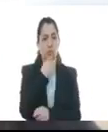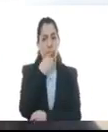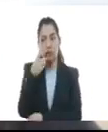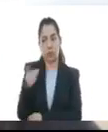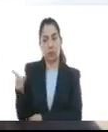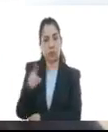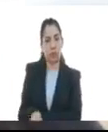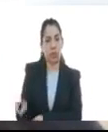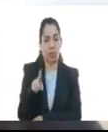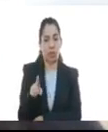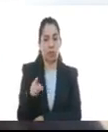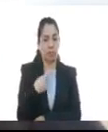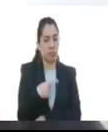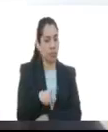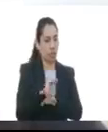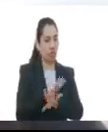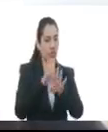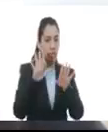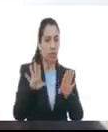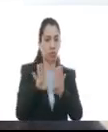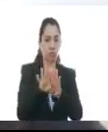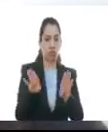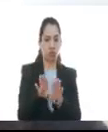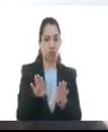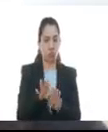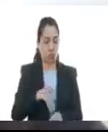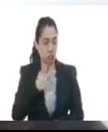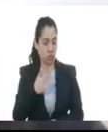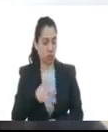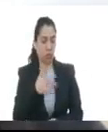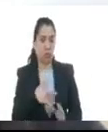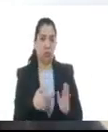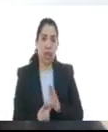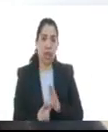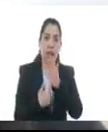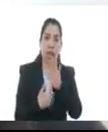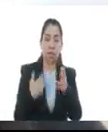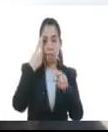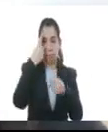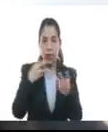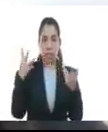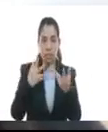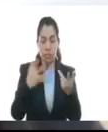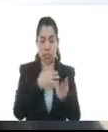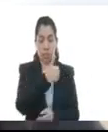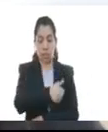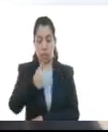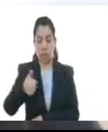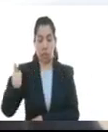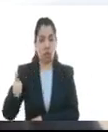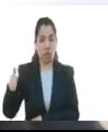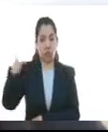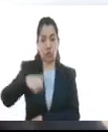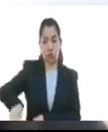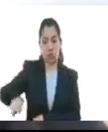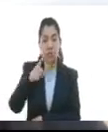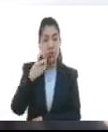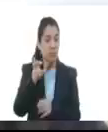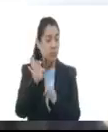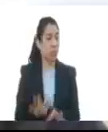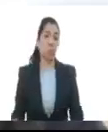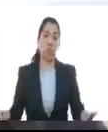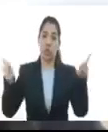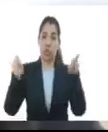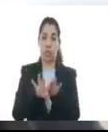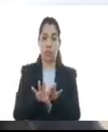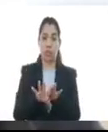la sensibilización que desarrolla el trabajo de cada uno de ustedes es muy importante, porque